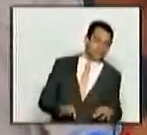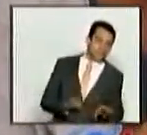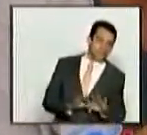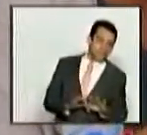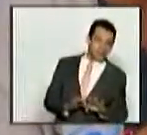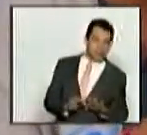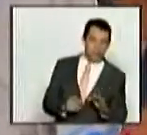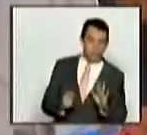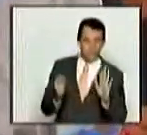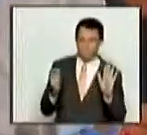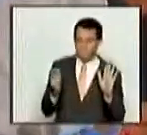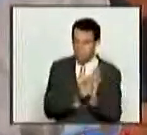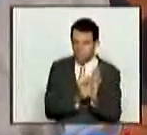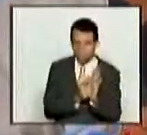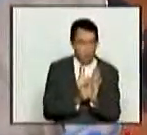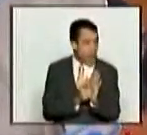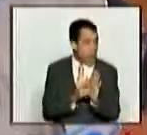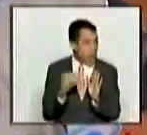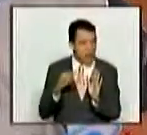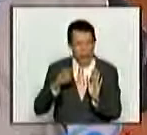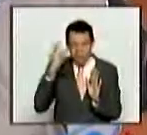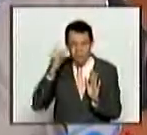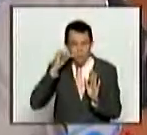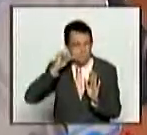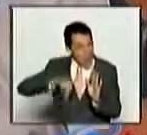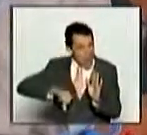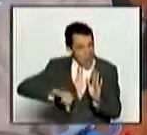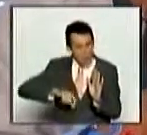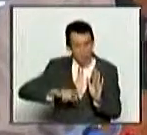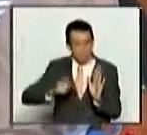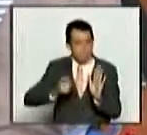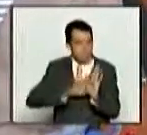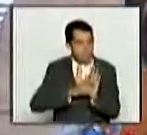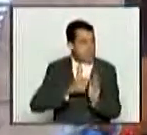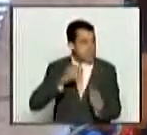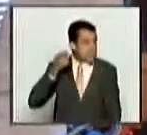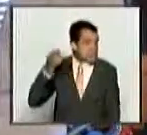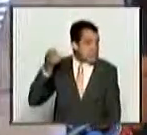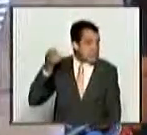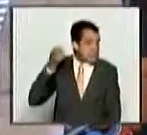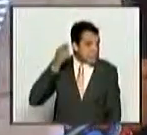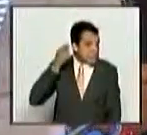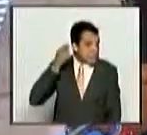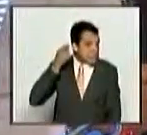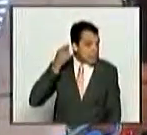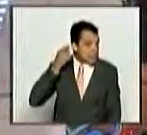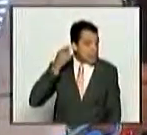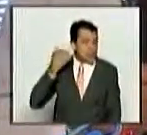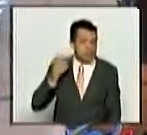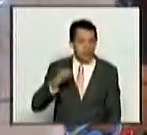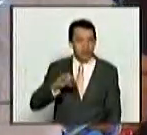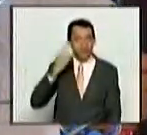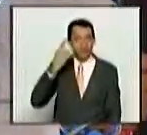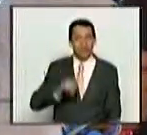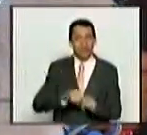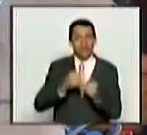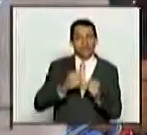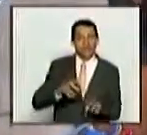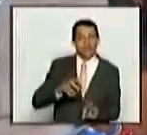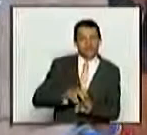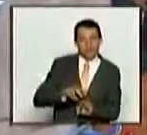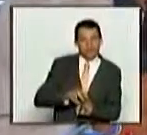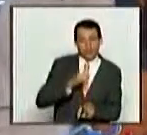Un puntico mal ubicado, digamos en la zona de metanefros, que es una zona de riñón, afecta el riñón. Entonces uno